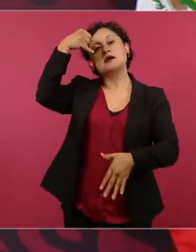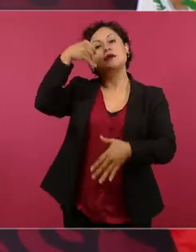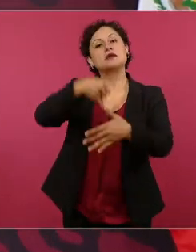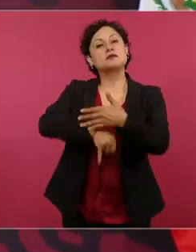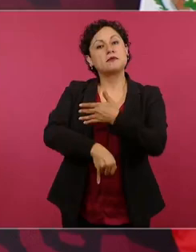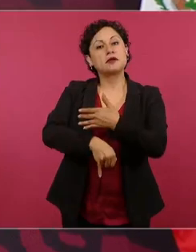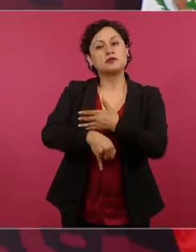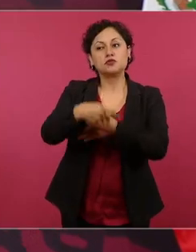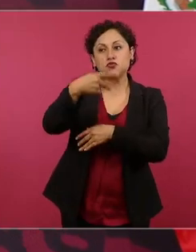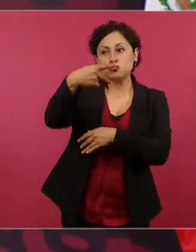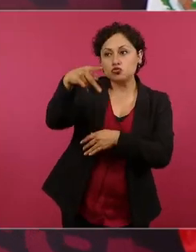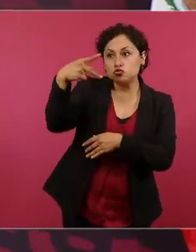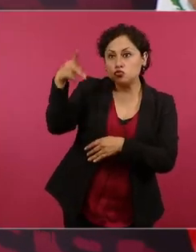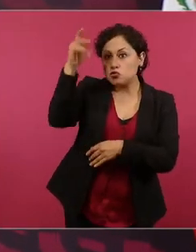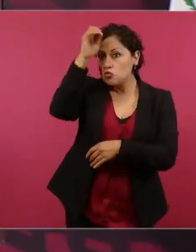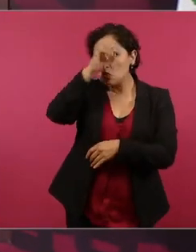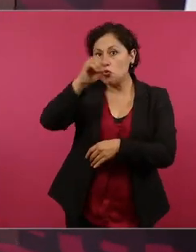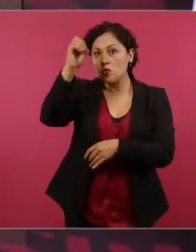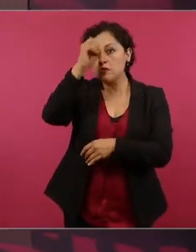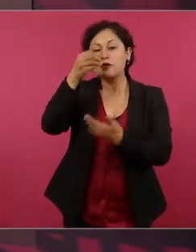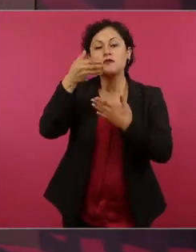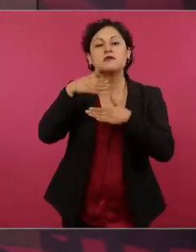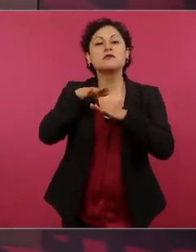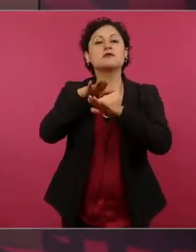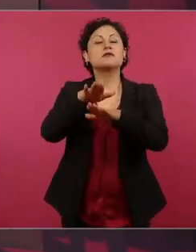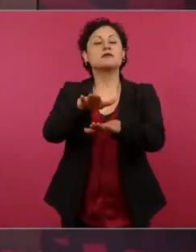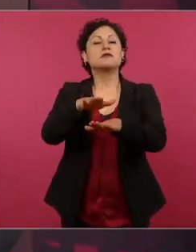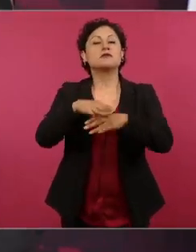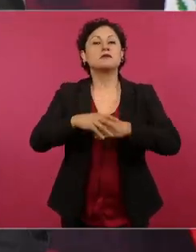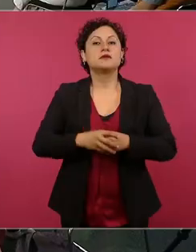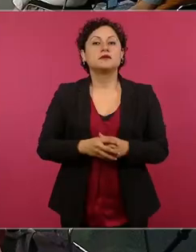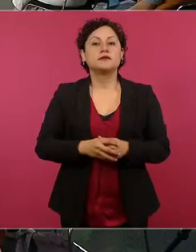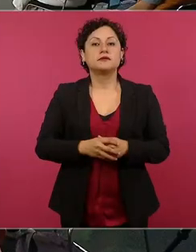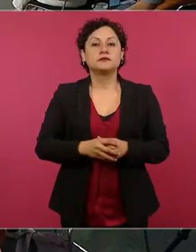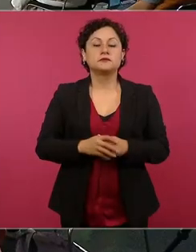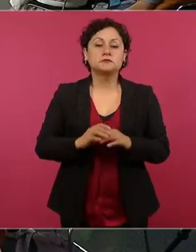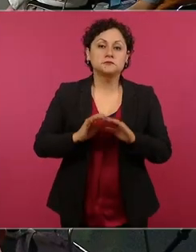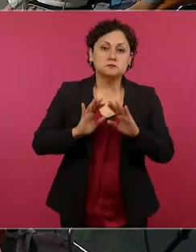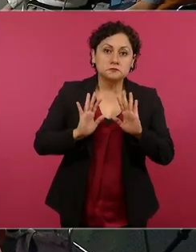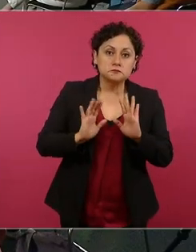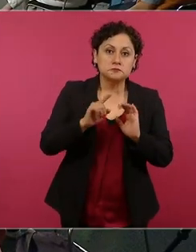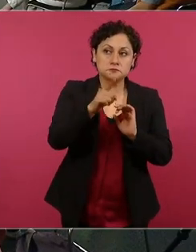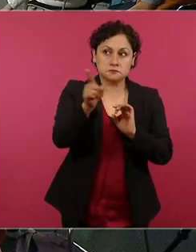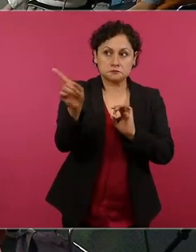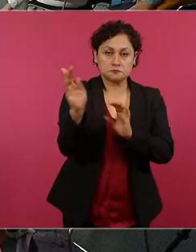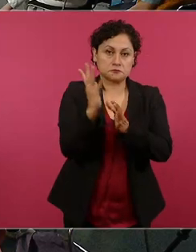de las zonas que supuestamente ellos